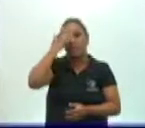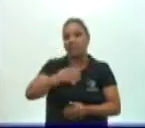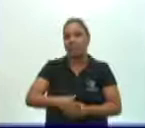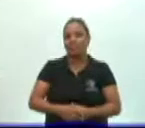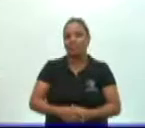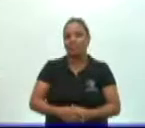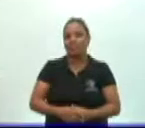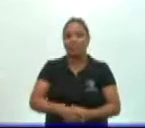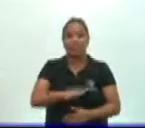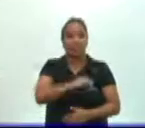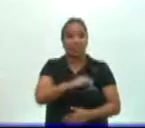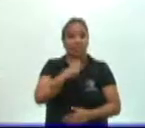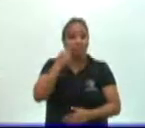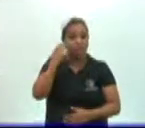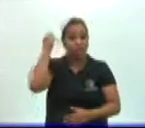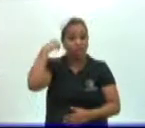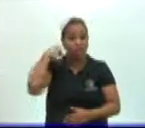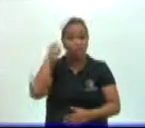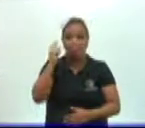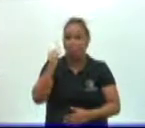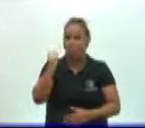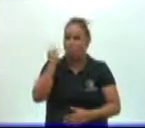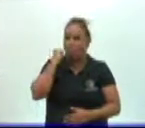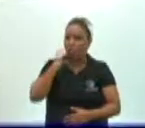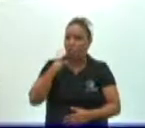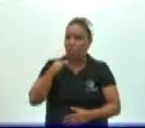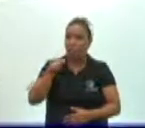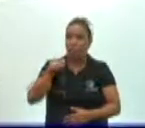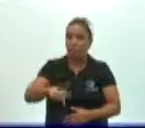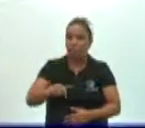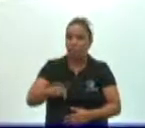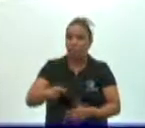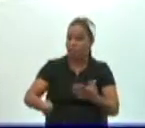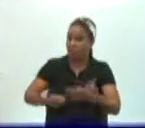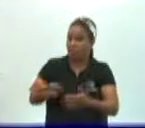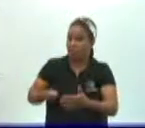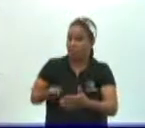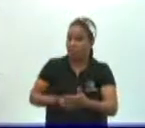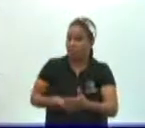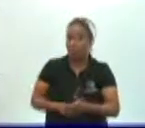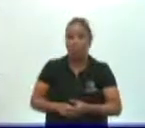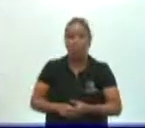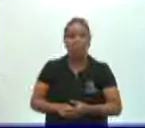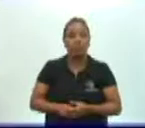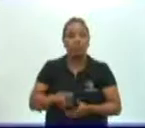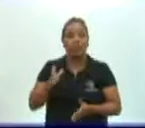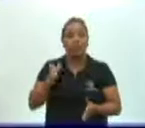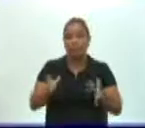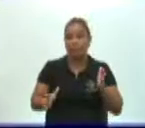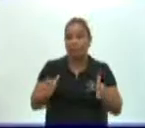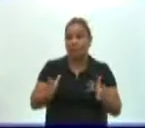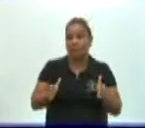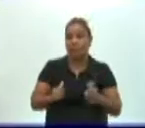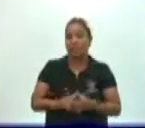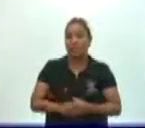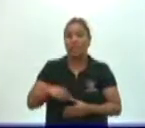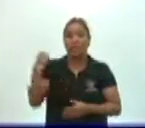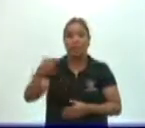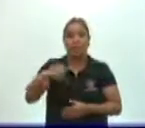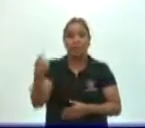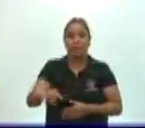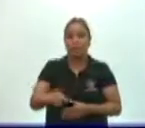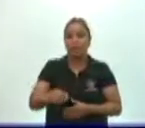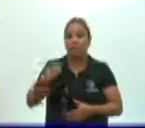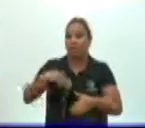Si quieres conocer un poco más sobre esta brillante sublevación que va a determinar la explotación a la que eran sometidas los indios,